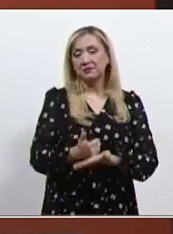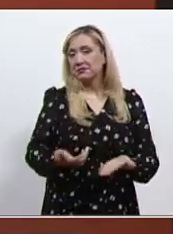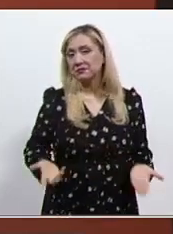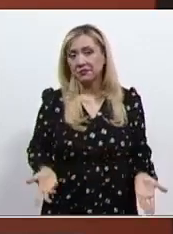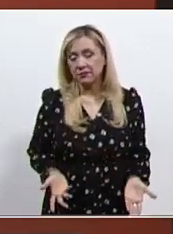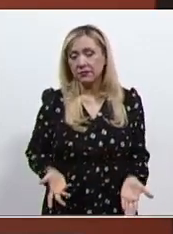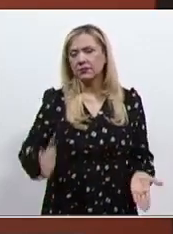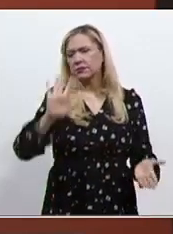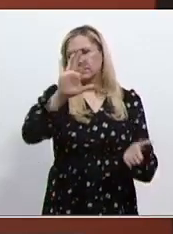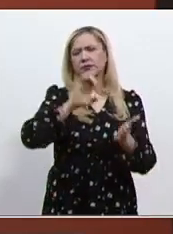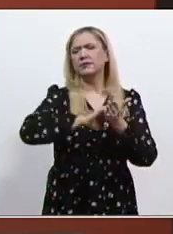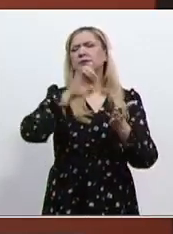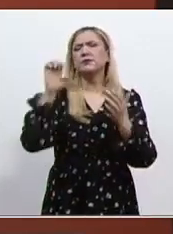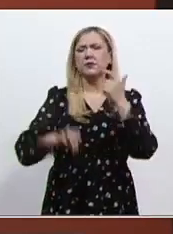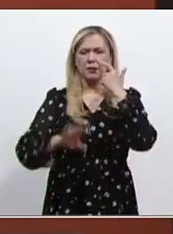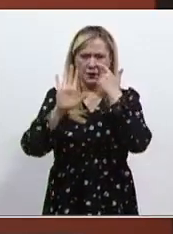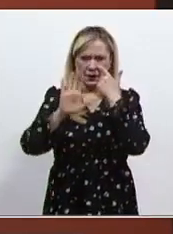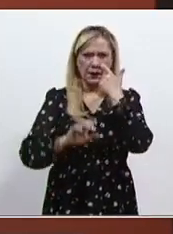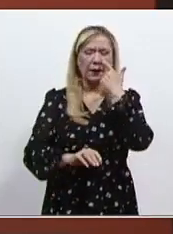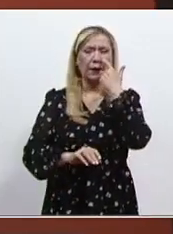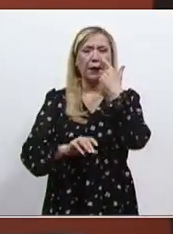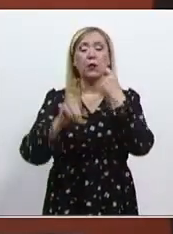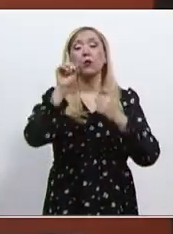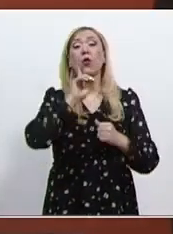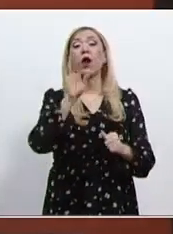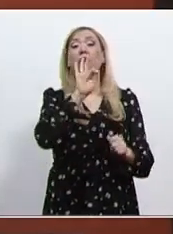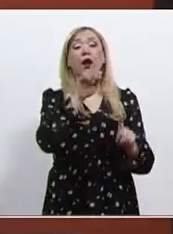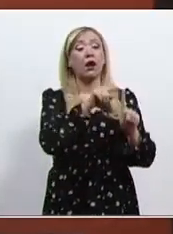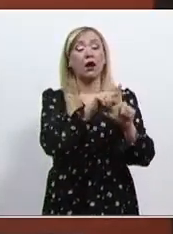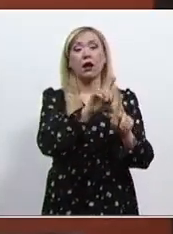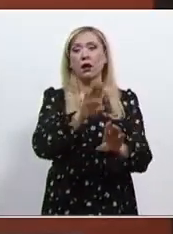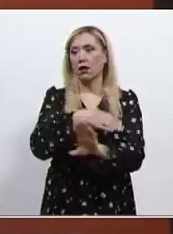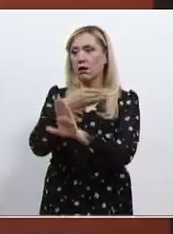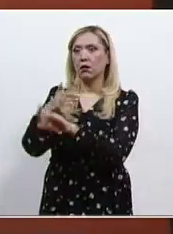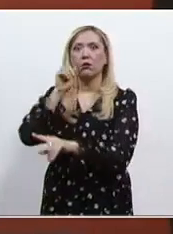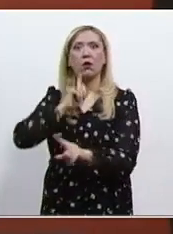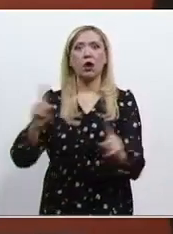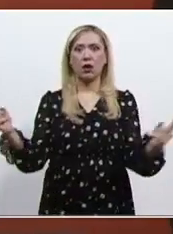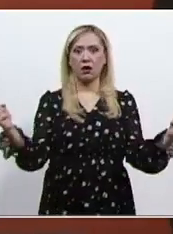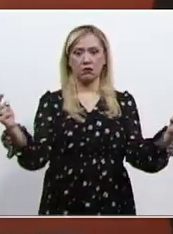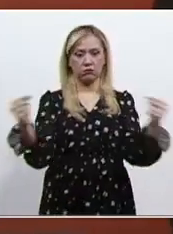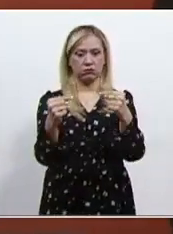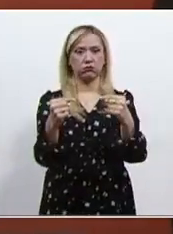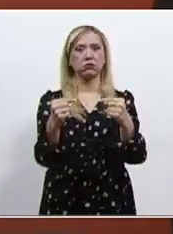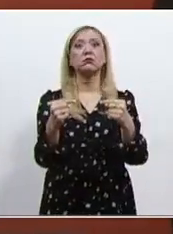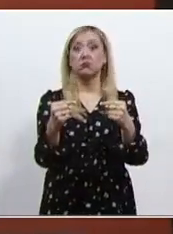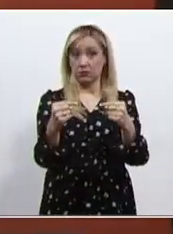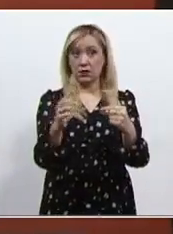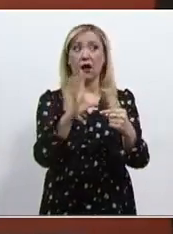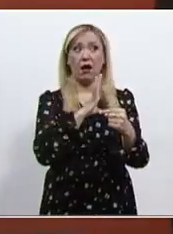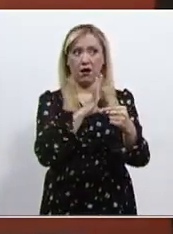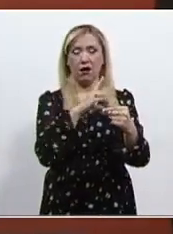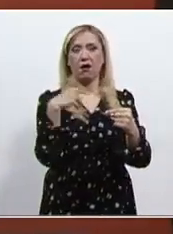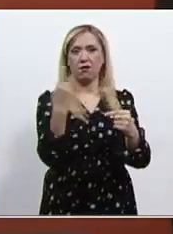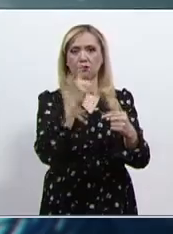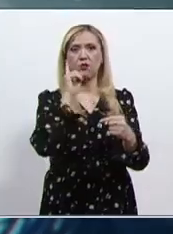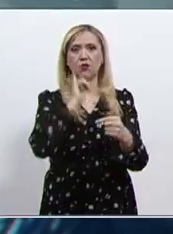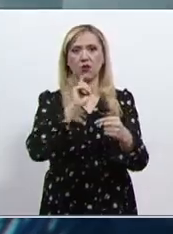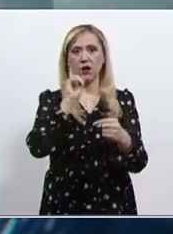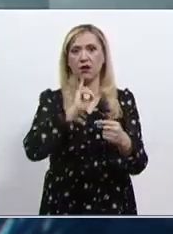pasa si el sujeto activo de la violencia de género es mujer que también eso pasa mujeres misóginas también existen